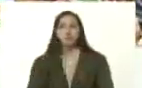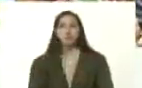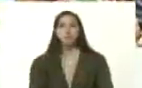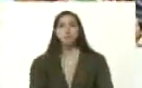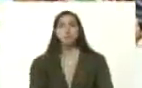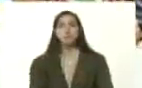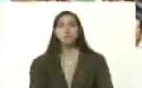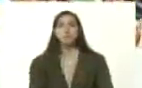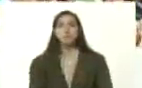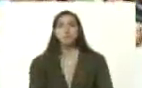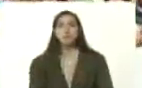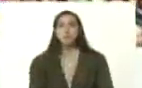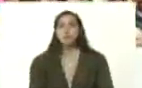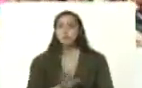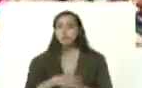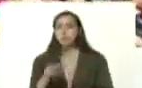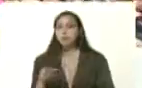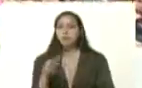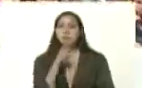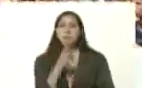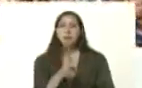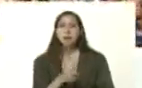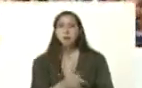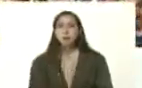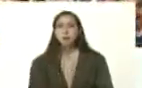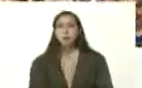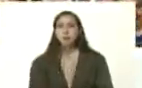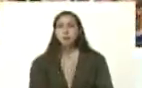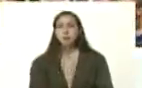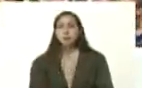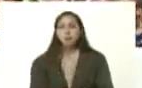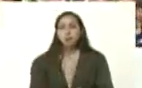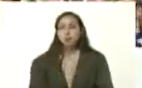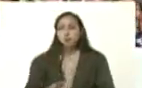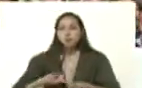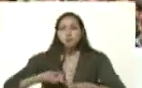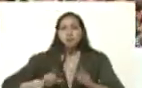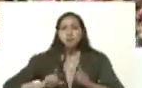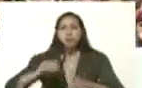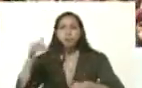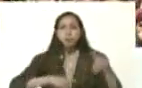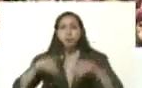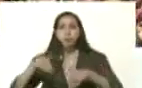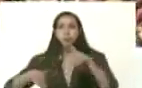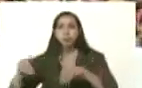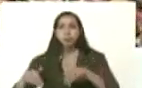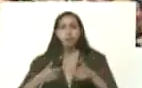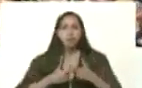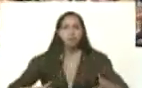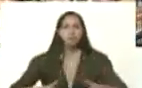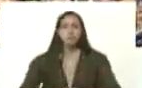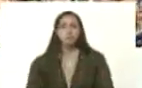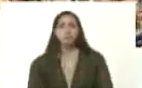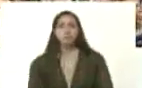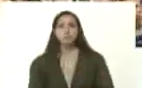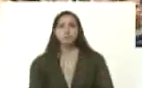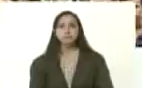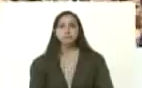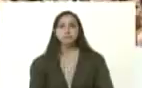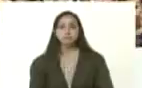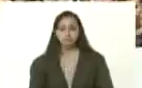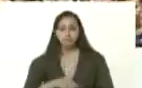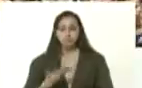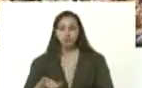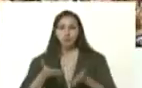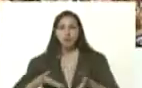¿Por qué si es tan malo no dejan que haya elecciones y se midan los pates quebrados que ellos tienen y ganen